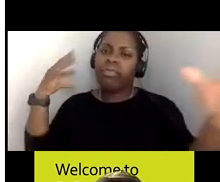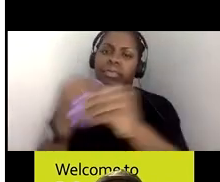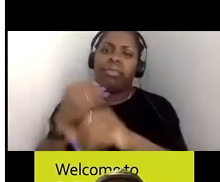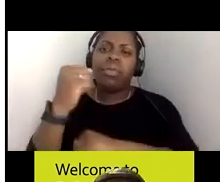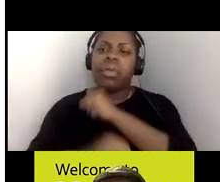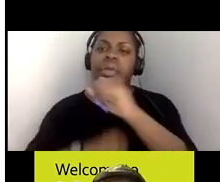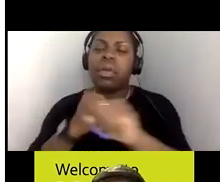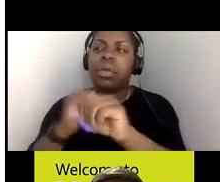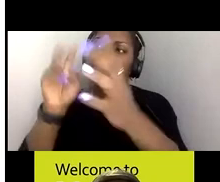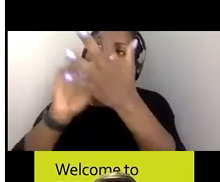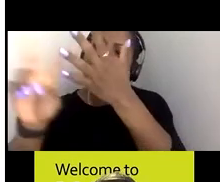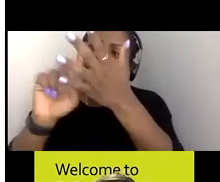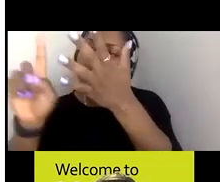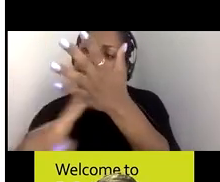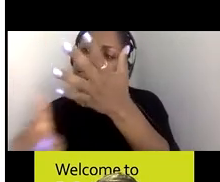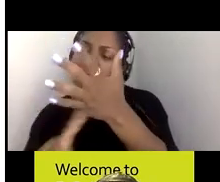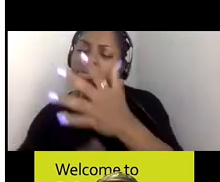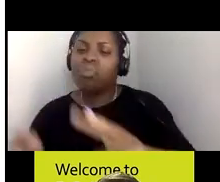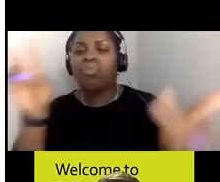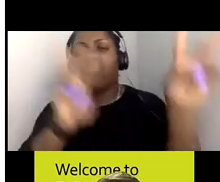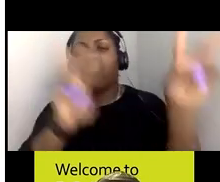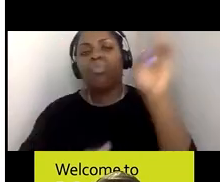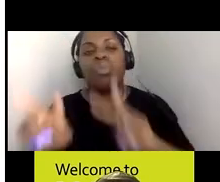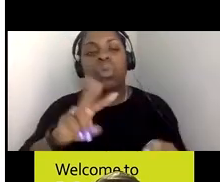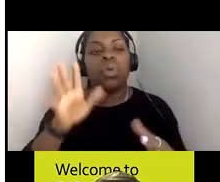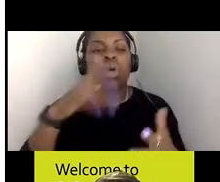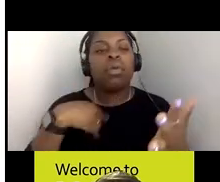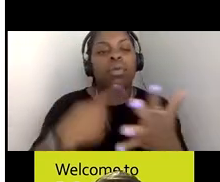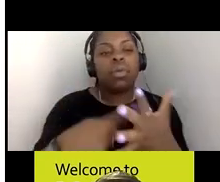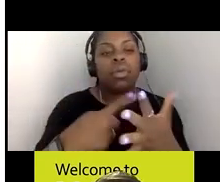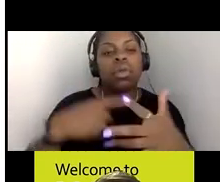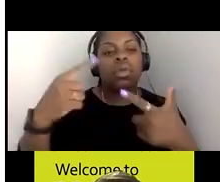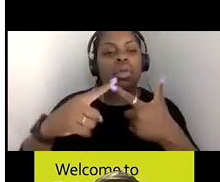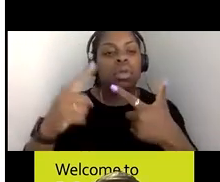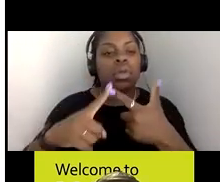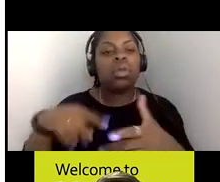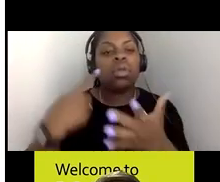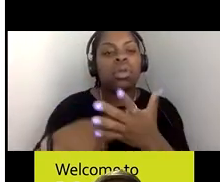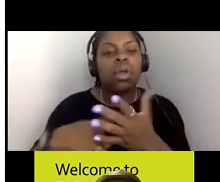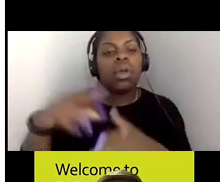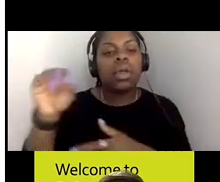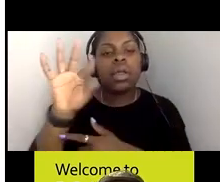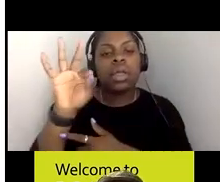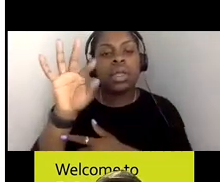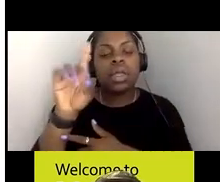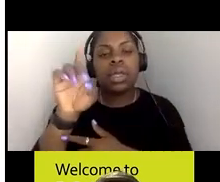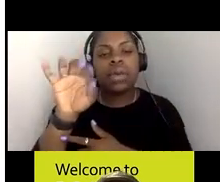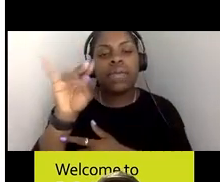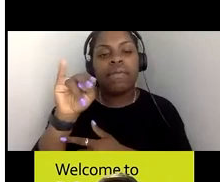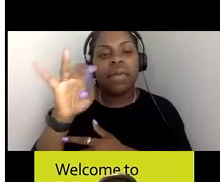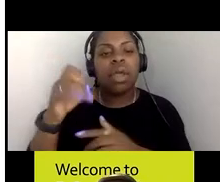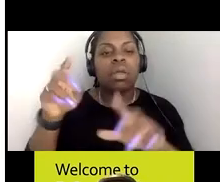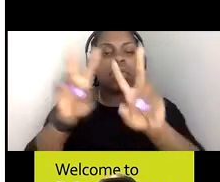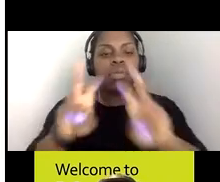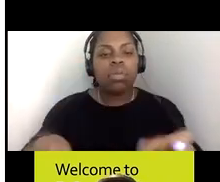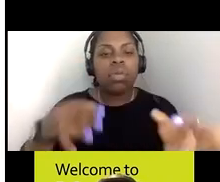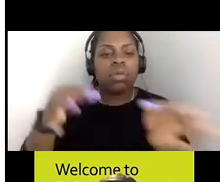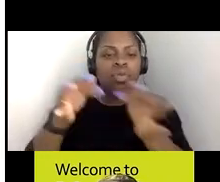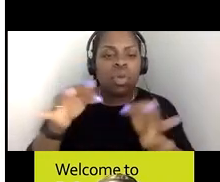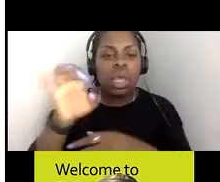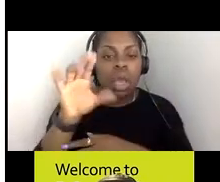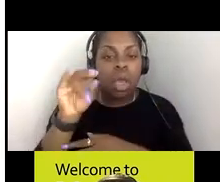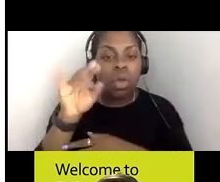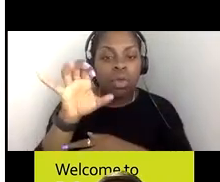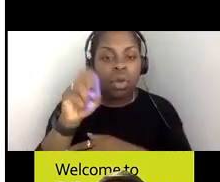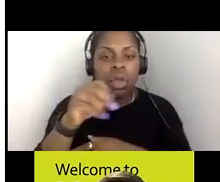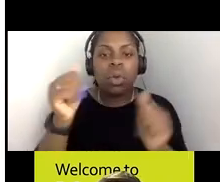impactadas que hicimos a través de los años. Segundo, vamos a definir y describir la encarcelación electrónica con un